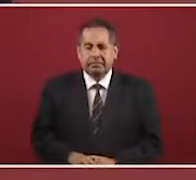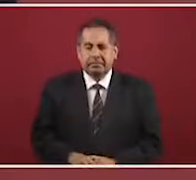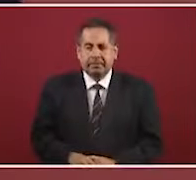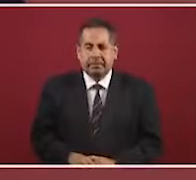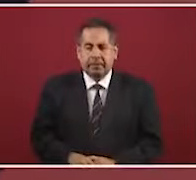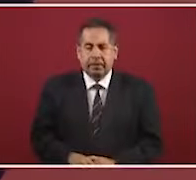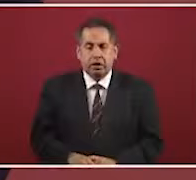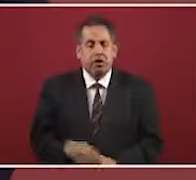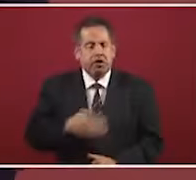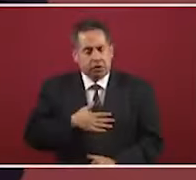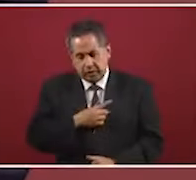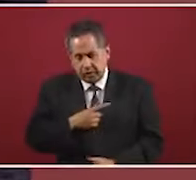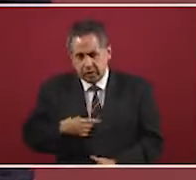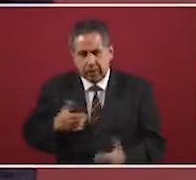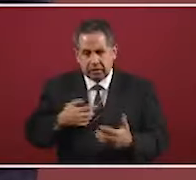Tengo que hacer esto